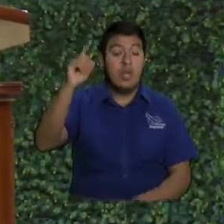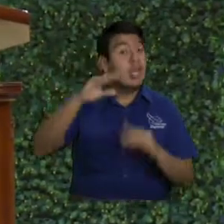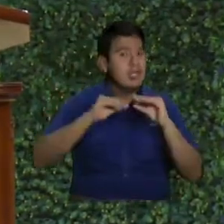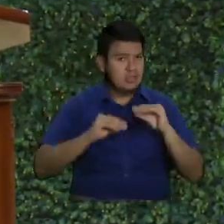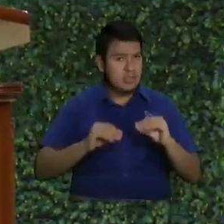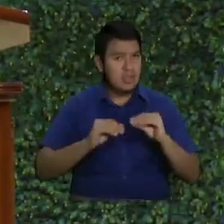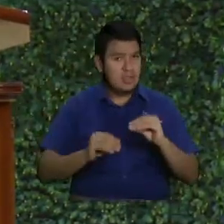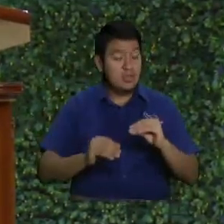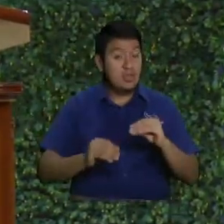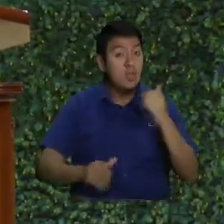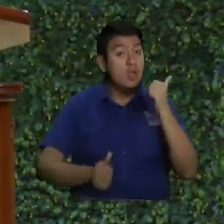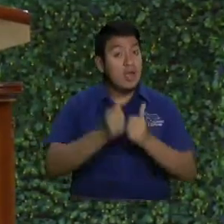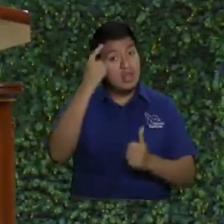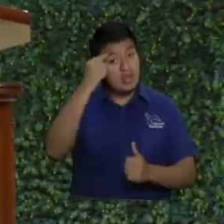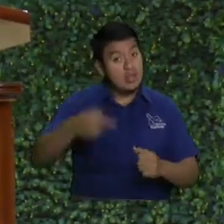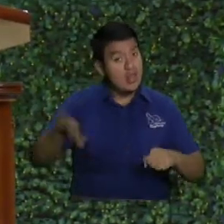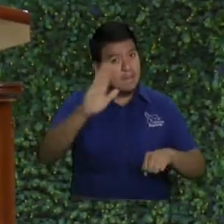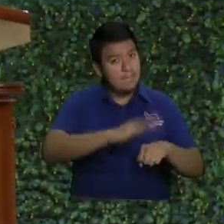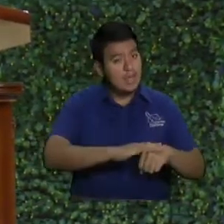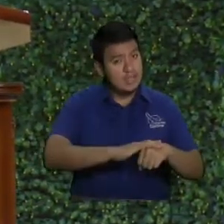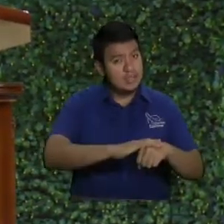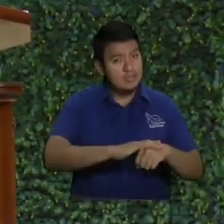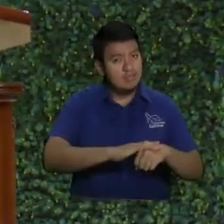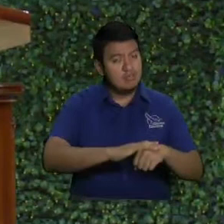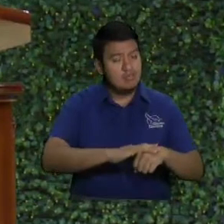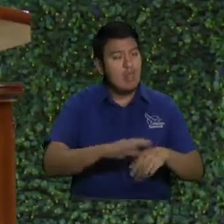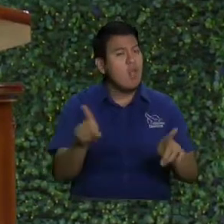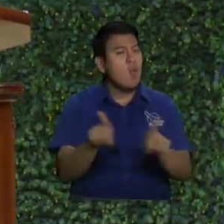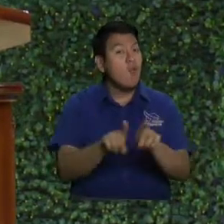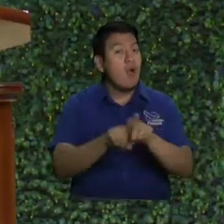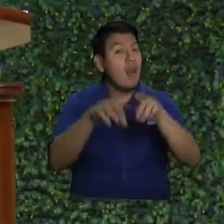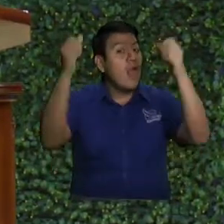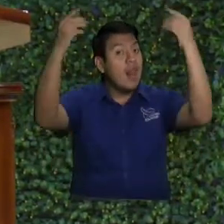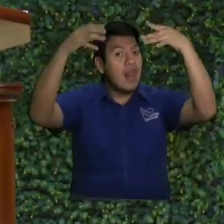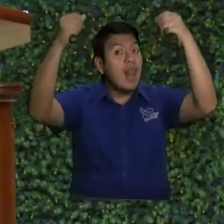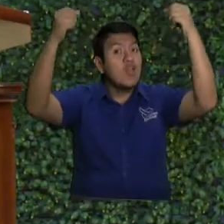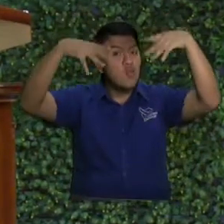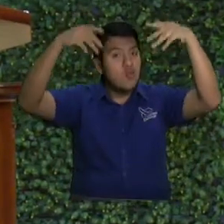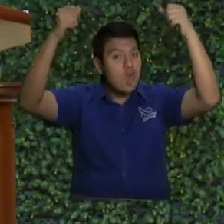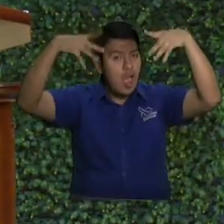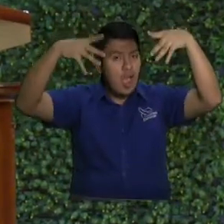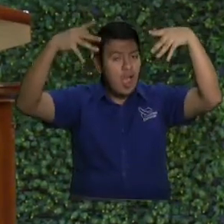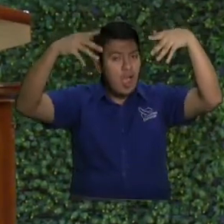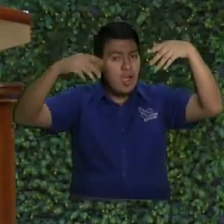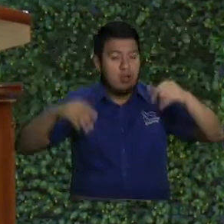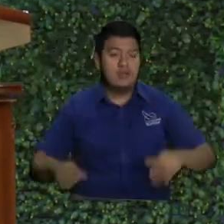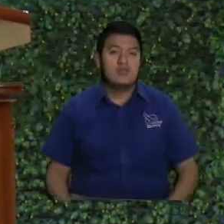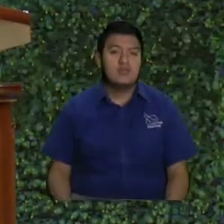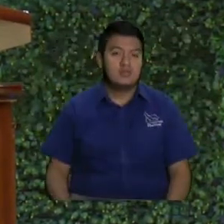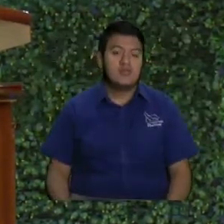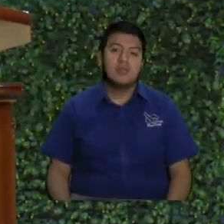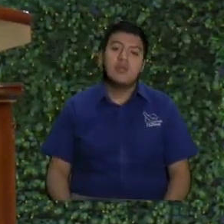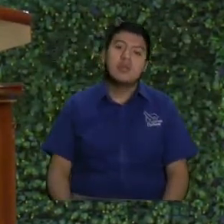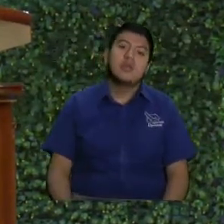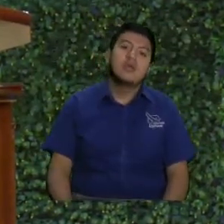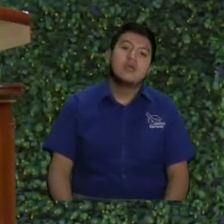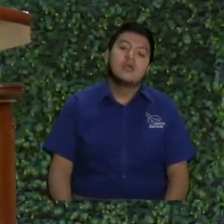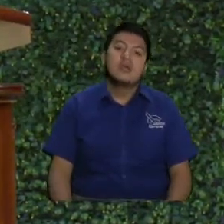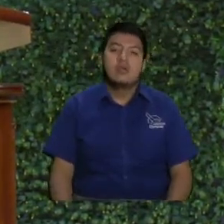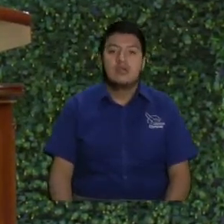y más y más, como el rocío a usted, porque usted sabe que cuando cae una lluvia es muy difícil de